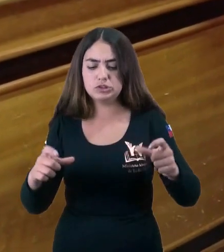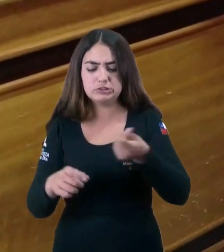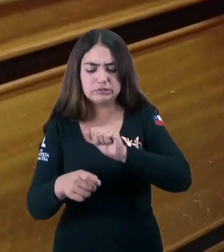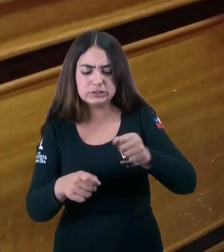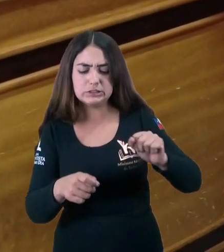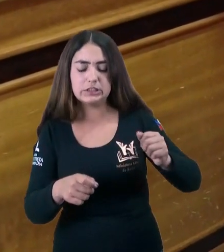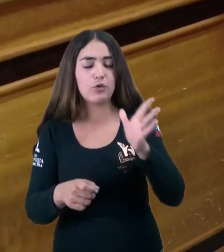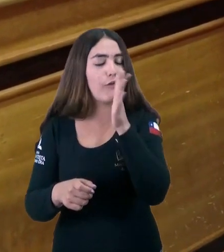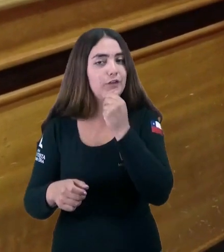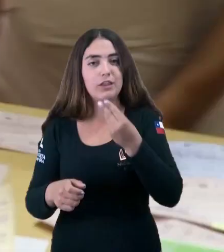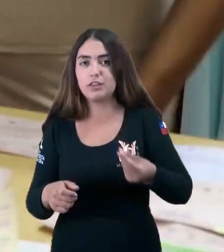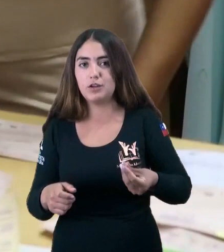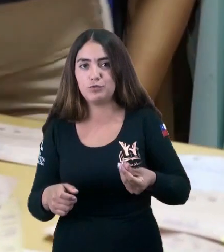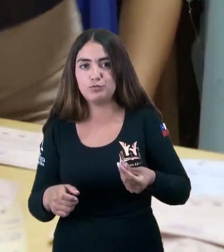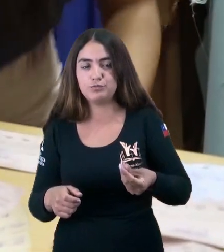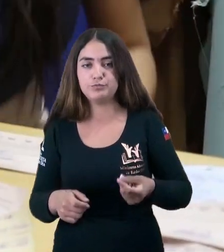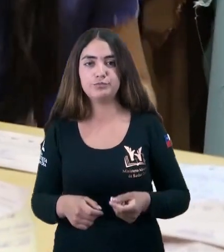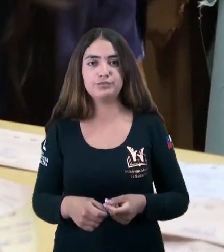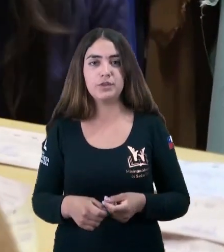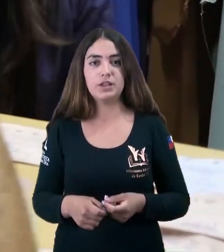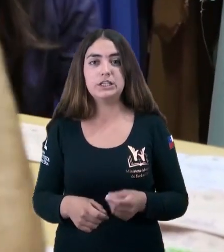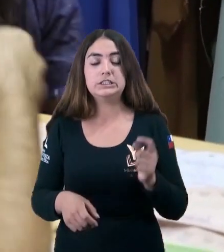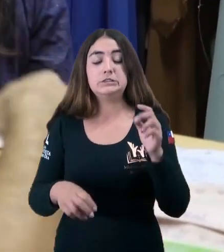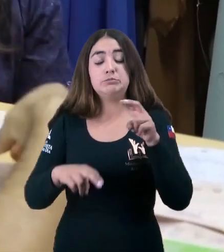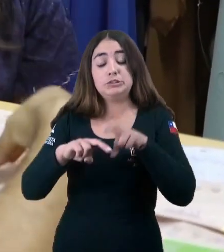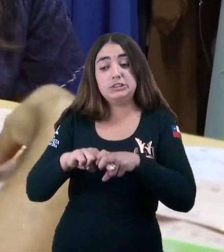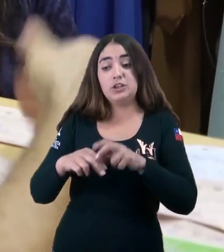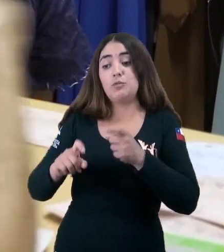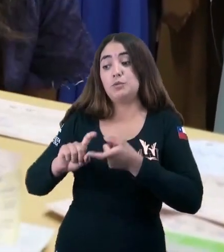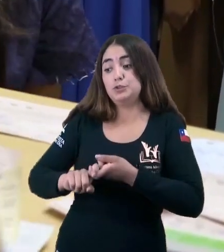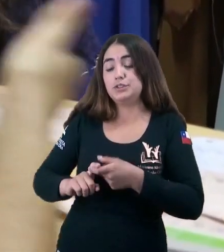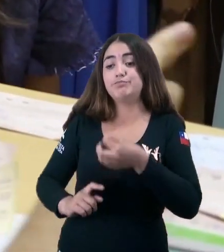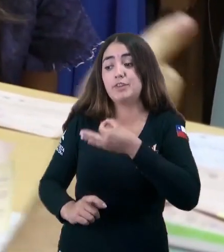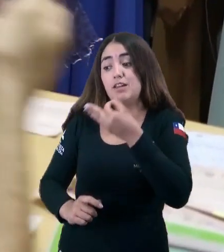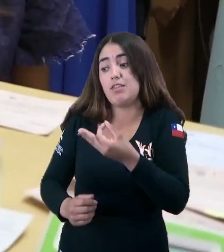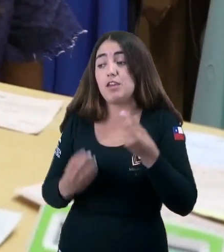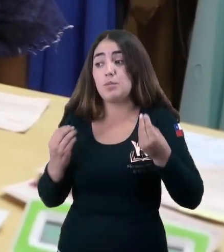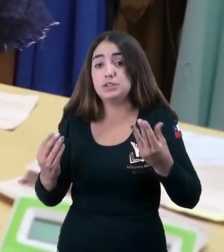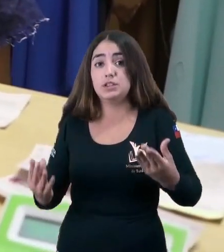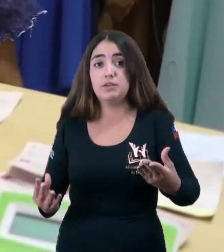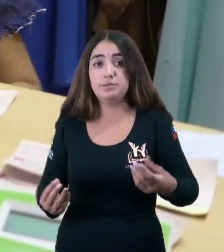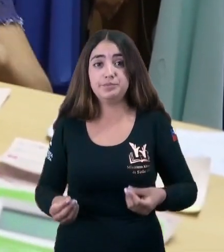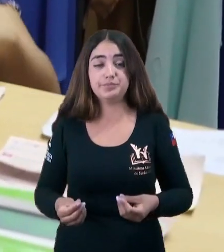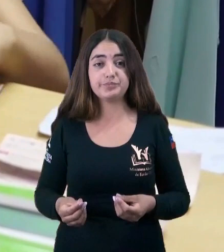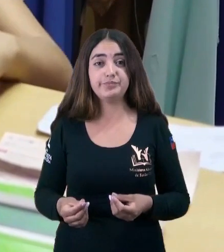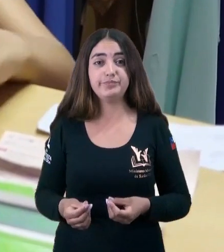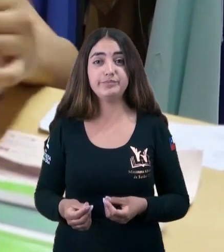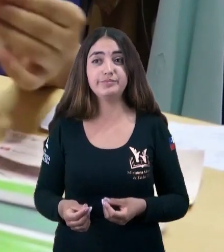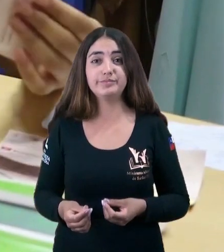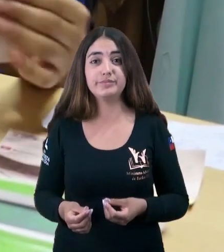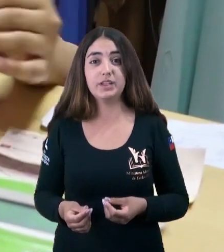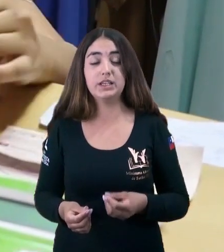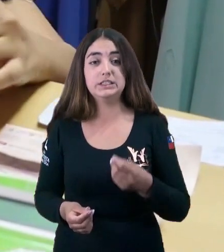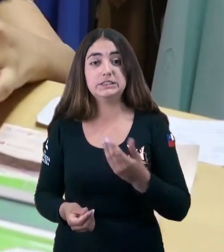mejores clientes no tenían fondos. Me senté con mi esposa y le conté lo que estaba sucediendo, ya que